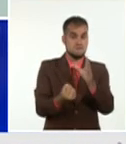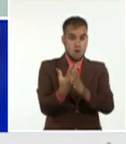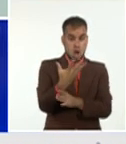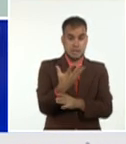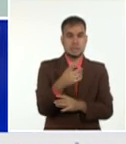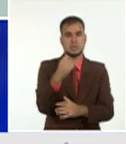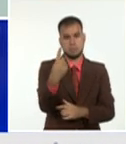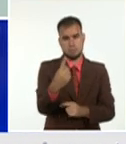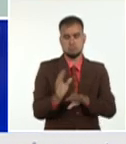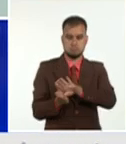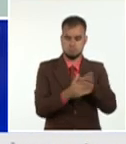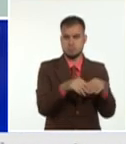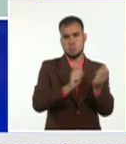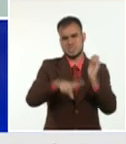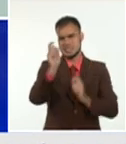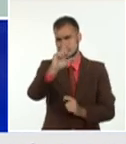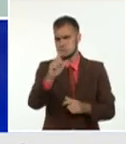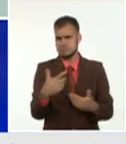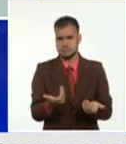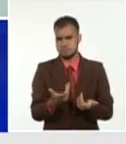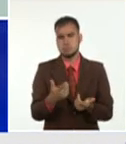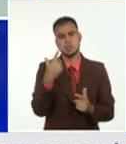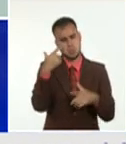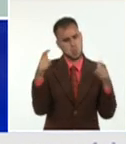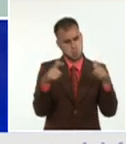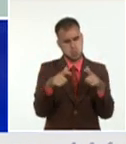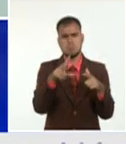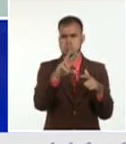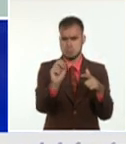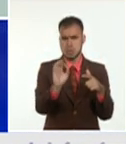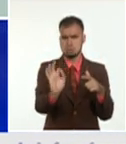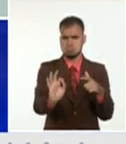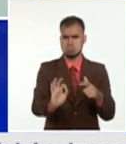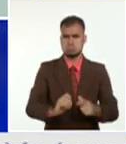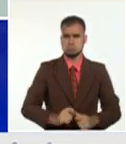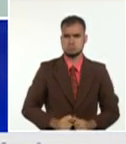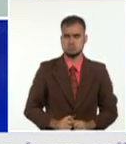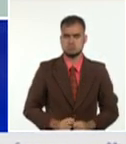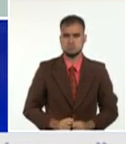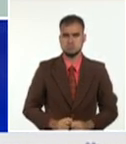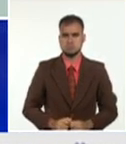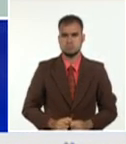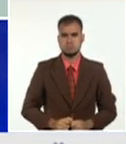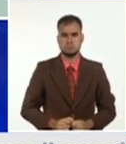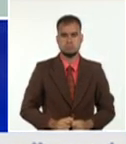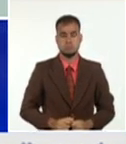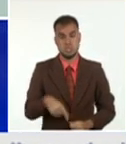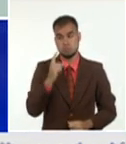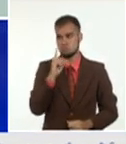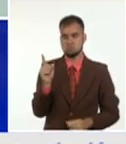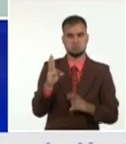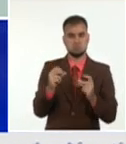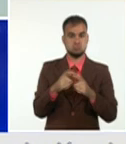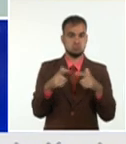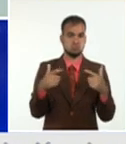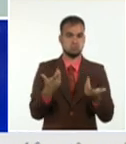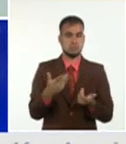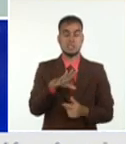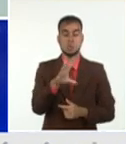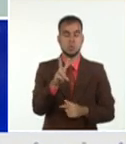Camagüey logra disminuir en 20 los casos autóctonos, de todas formas una cifra elevada, 52 ayer,